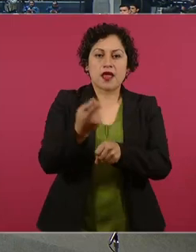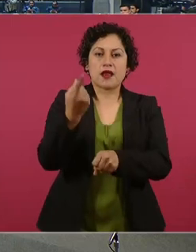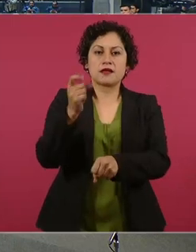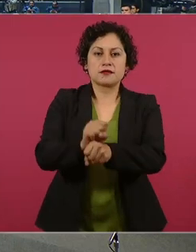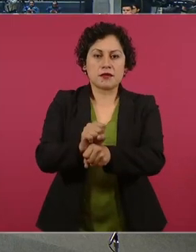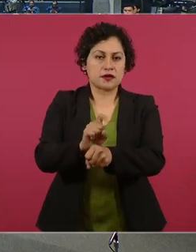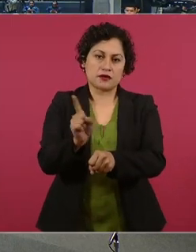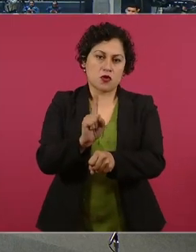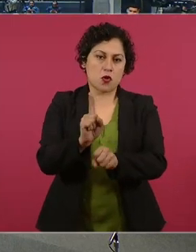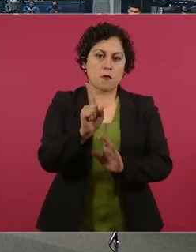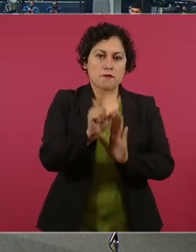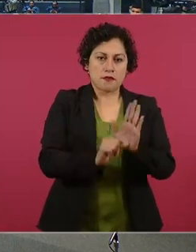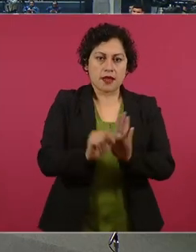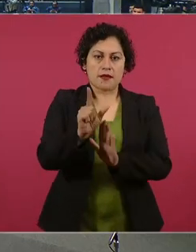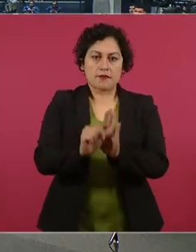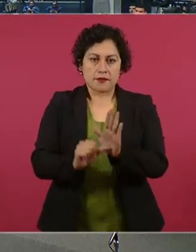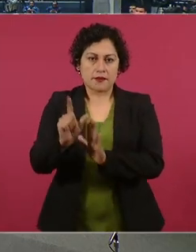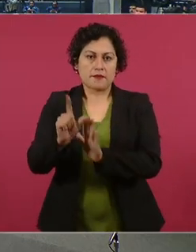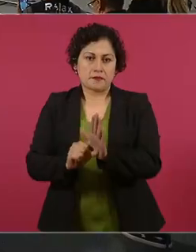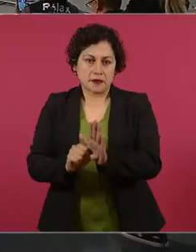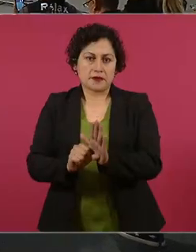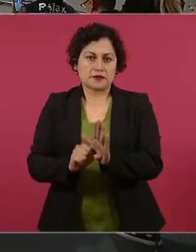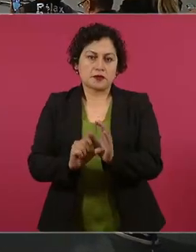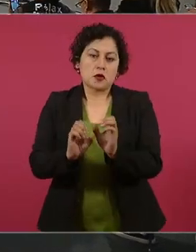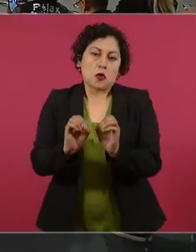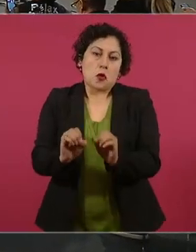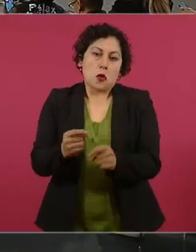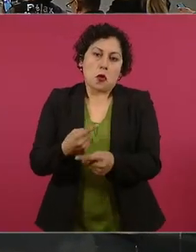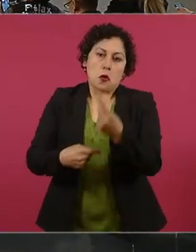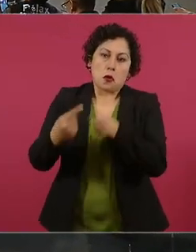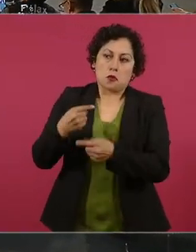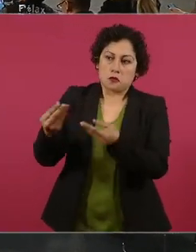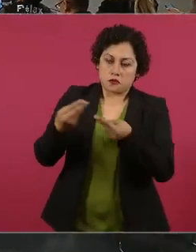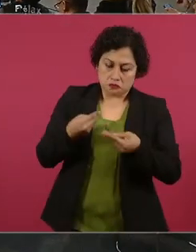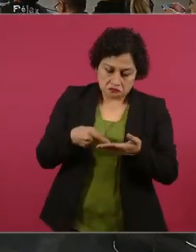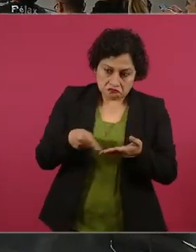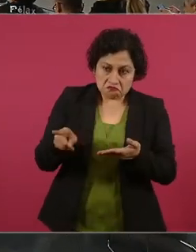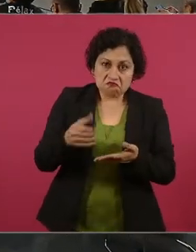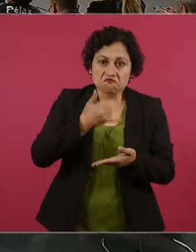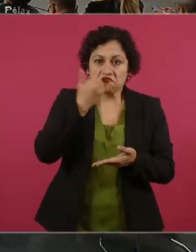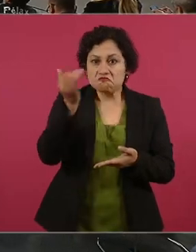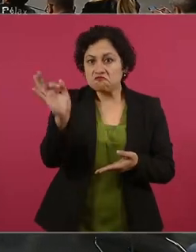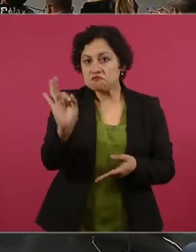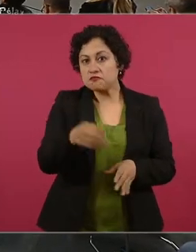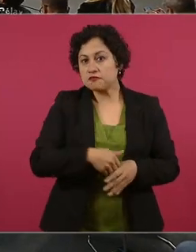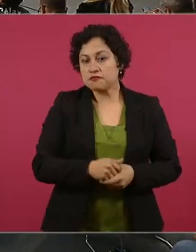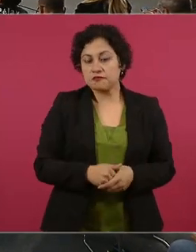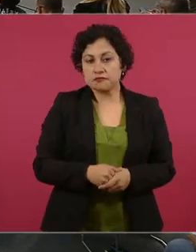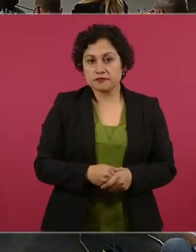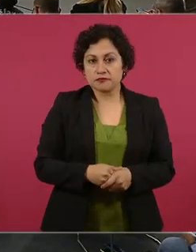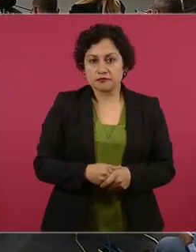sino mensual. O a lo mejor es la anterior y se equivocaron. Es probable.